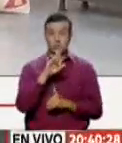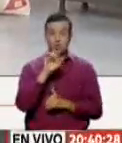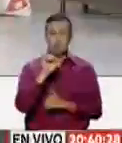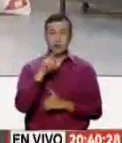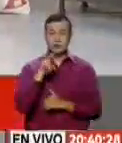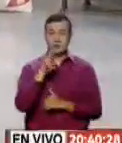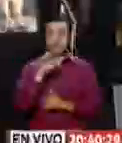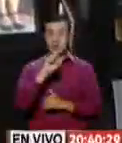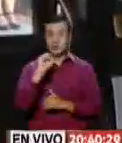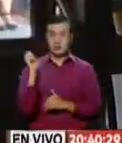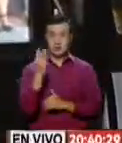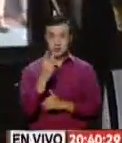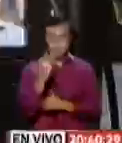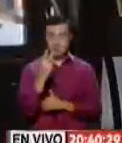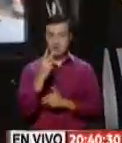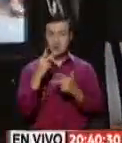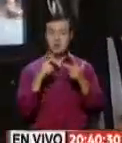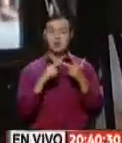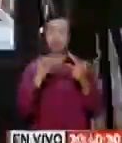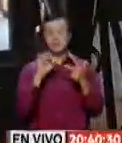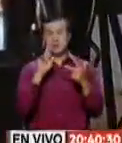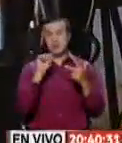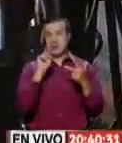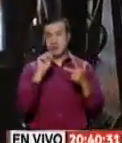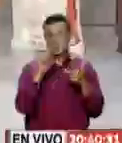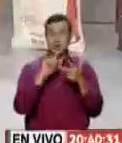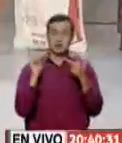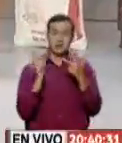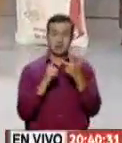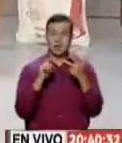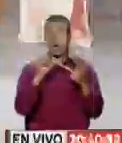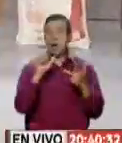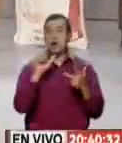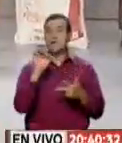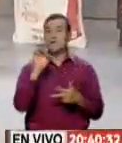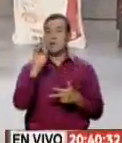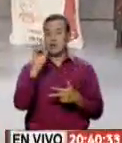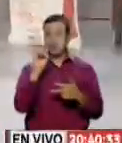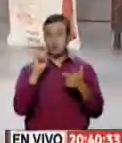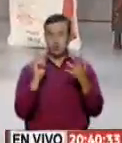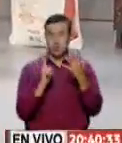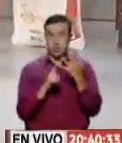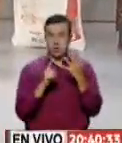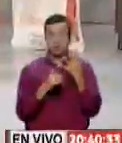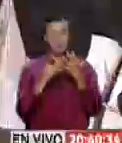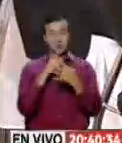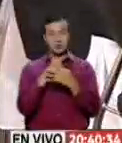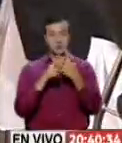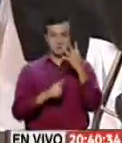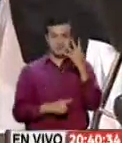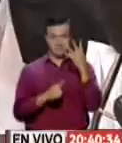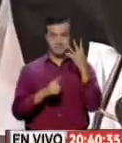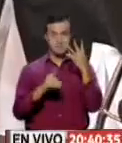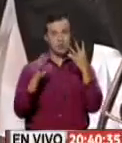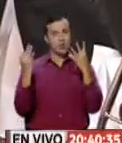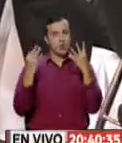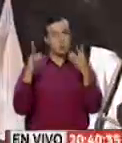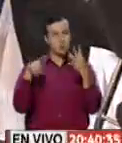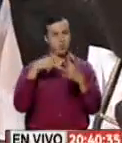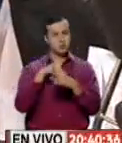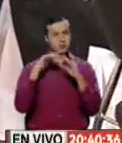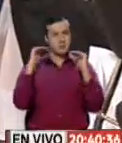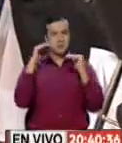ocupó el segundo lugar, Luis Llerena el tercero y Alfredo Delgado el cuarto puesto. Ellos son la crema y nata de